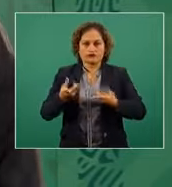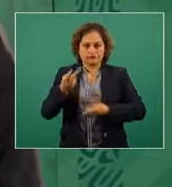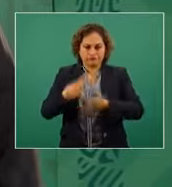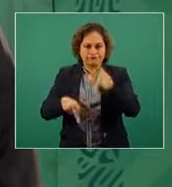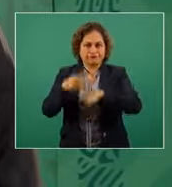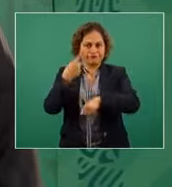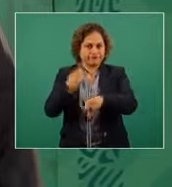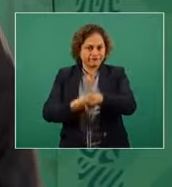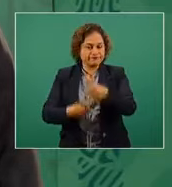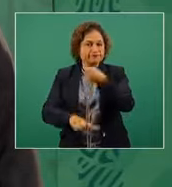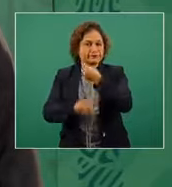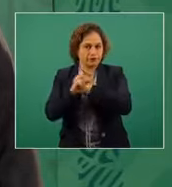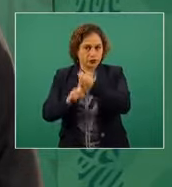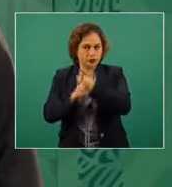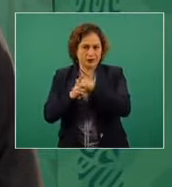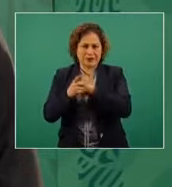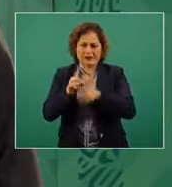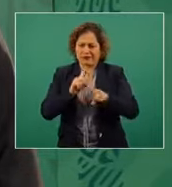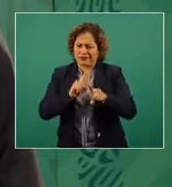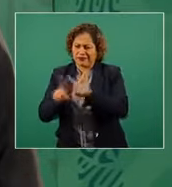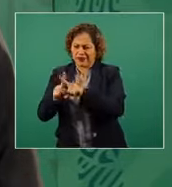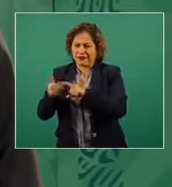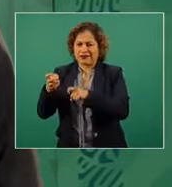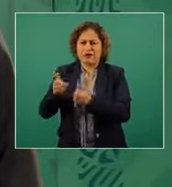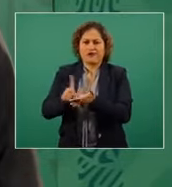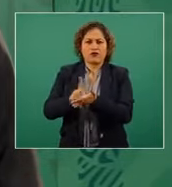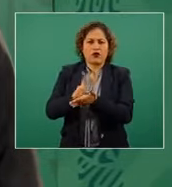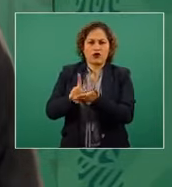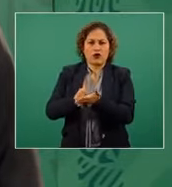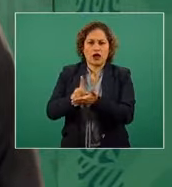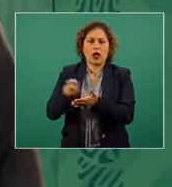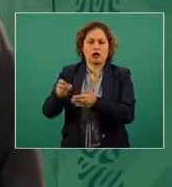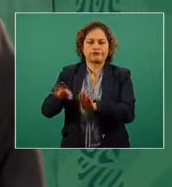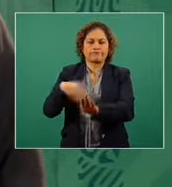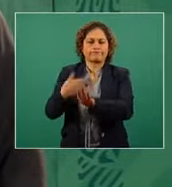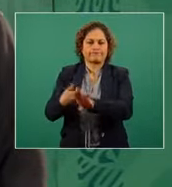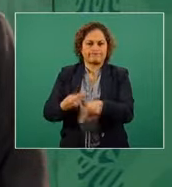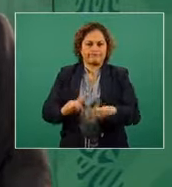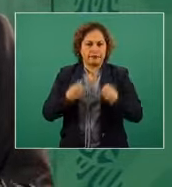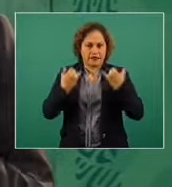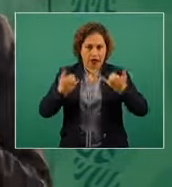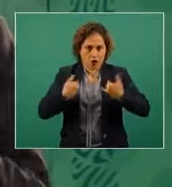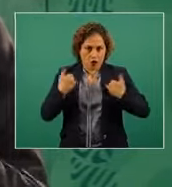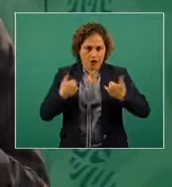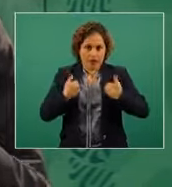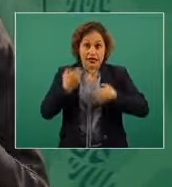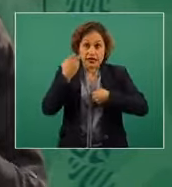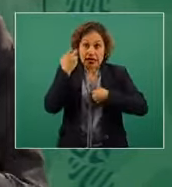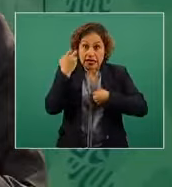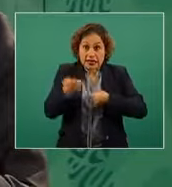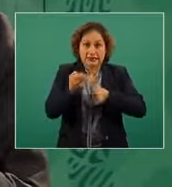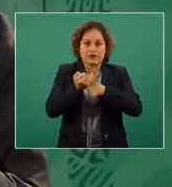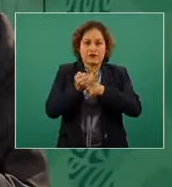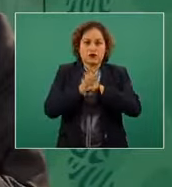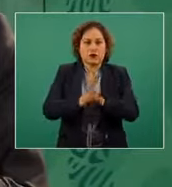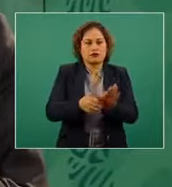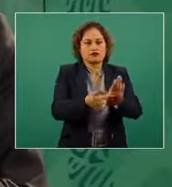estas sustancias que destruyen a los jóvenes. Entonces, esa es una campaña.